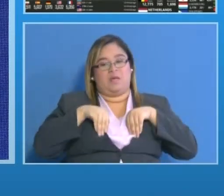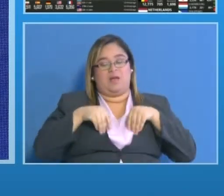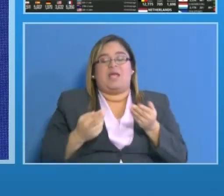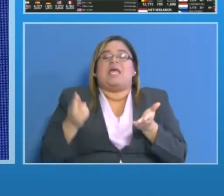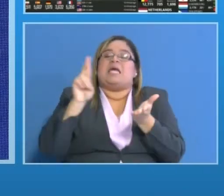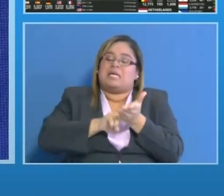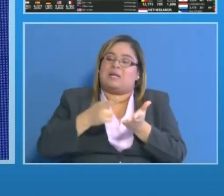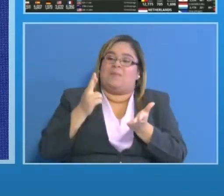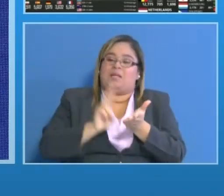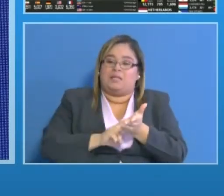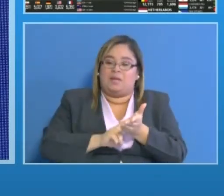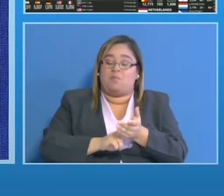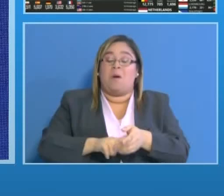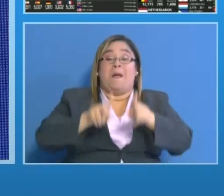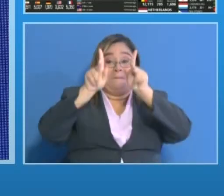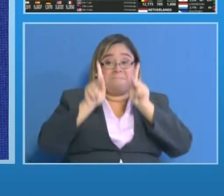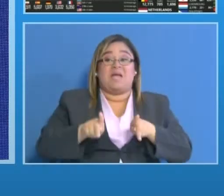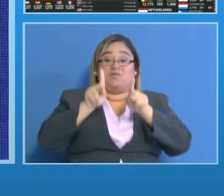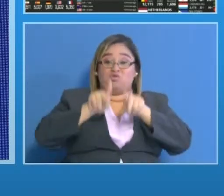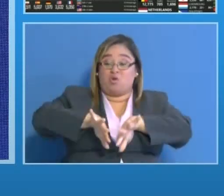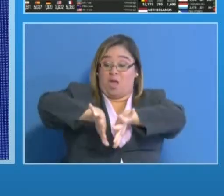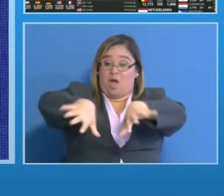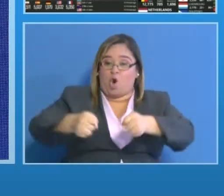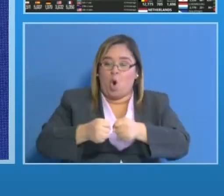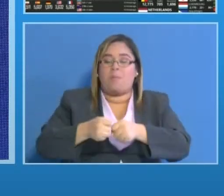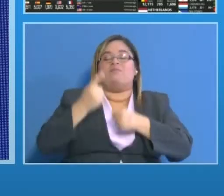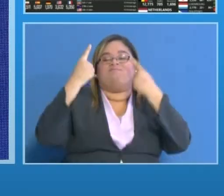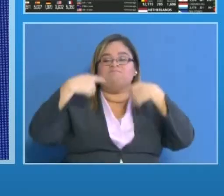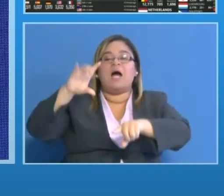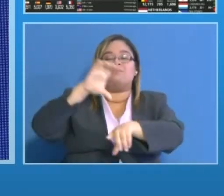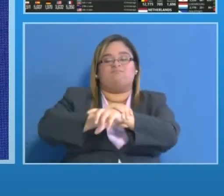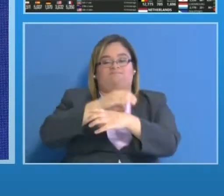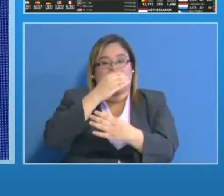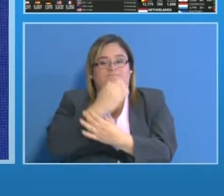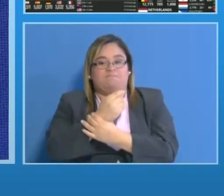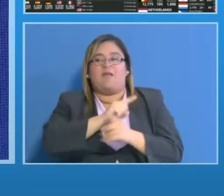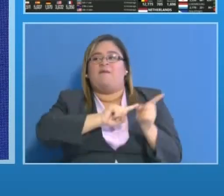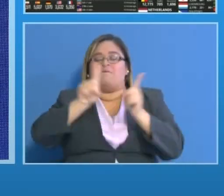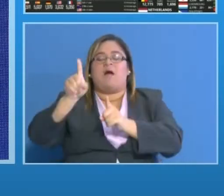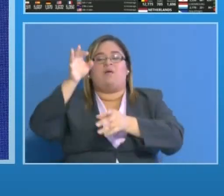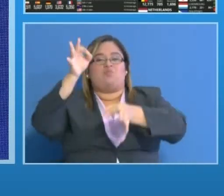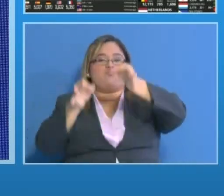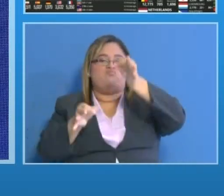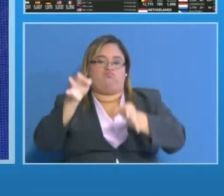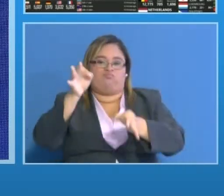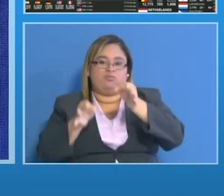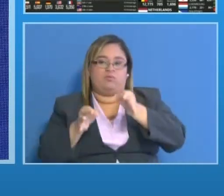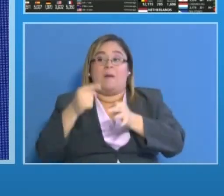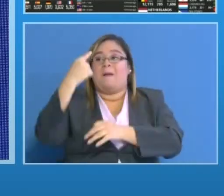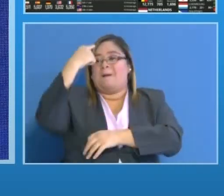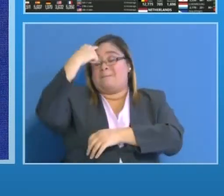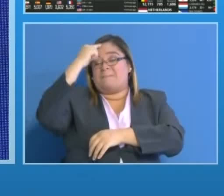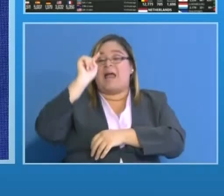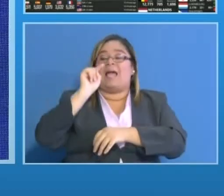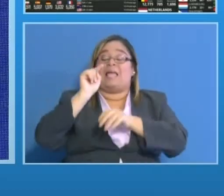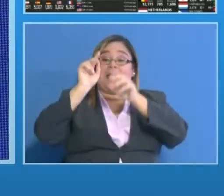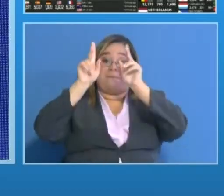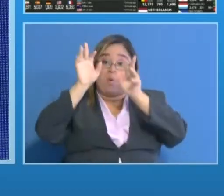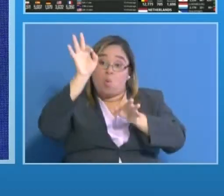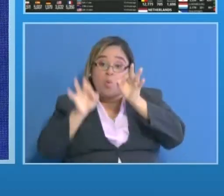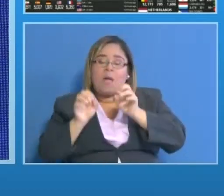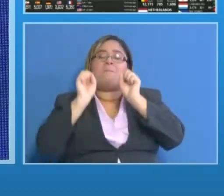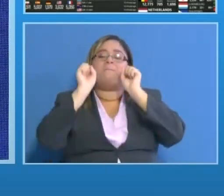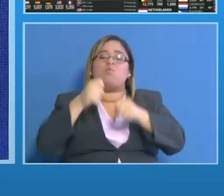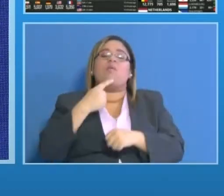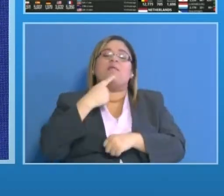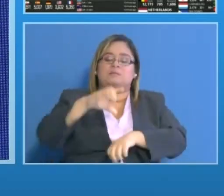reiteramos que van a ser detenidos y entregados al juez de garantía para que se le defina su condición